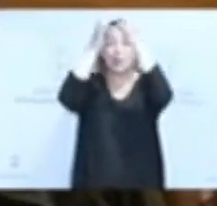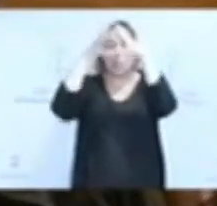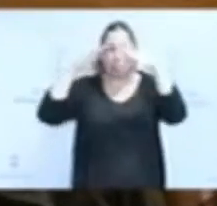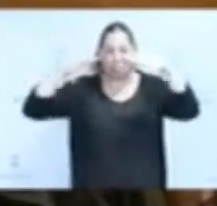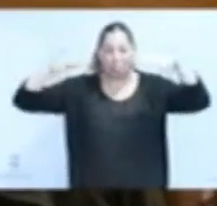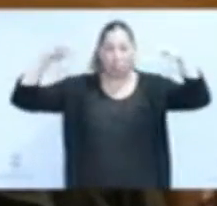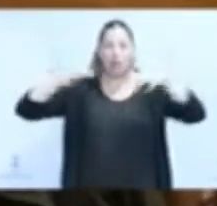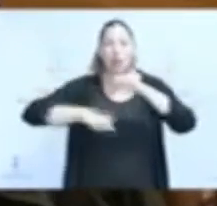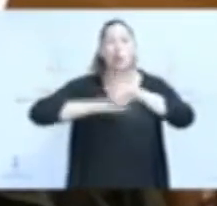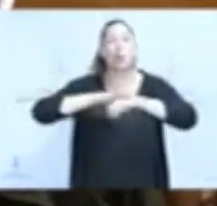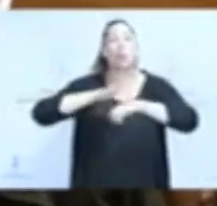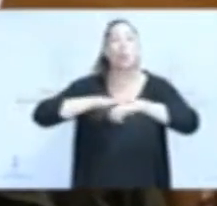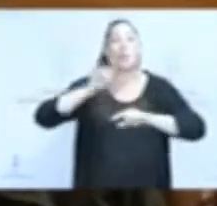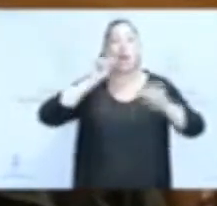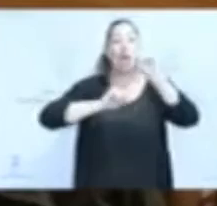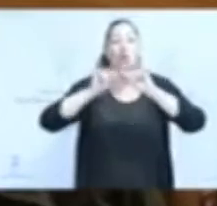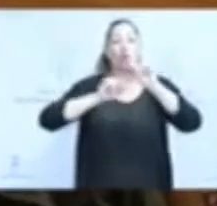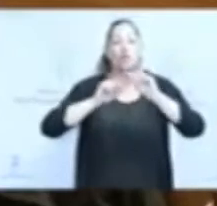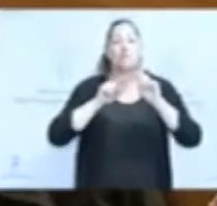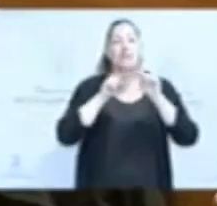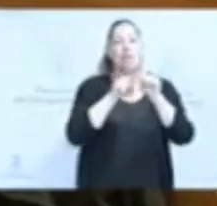humo negro saliente de Aboño.